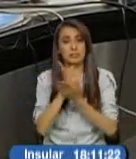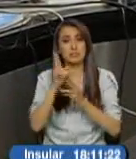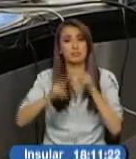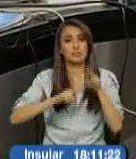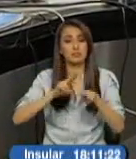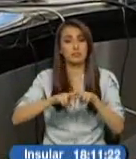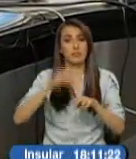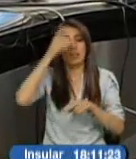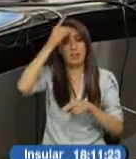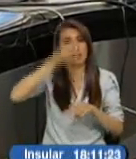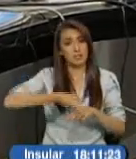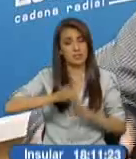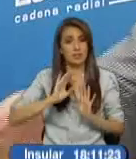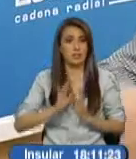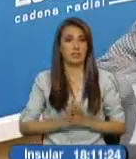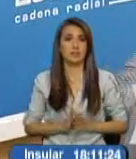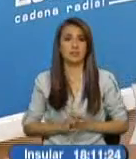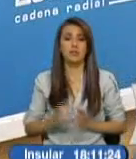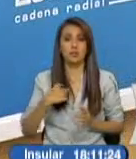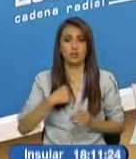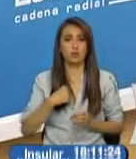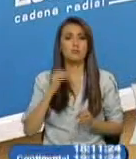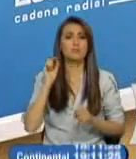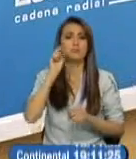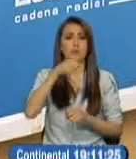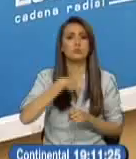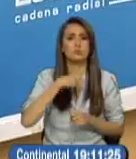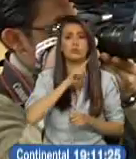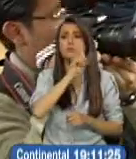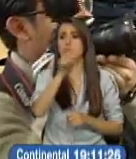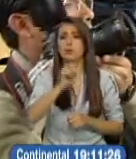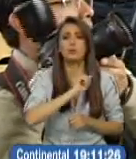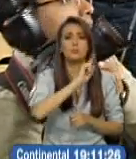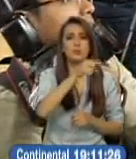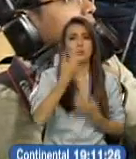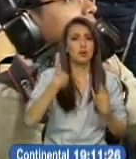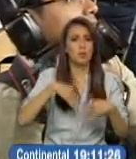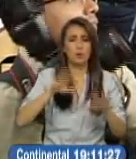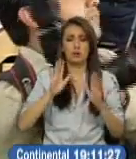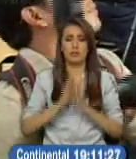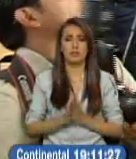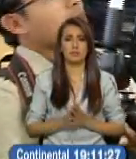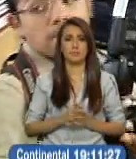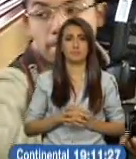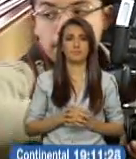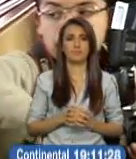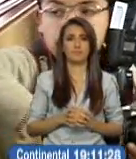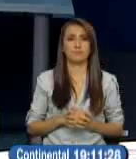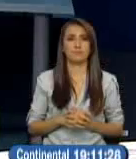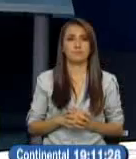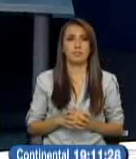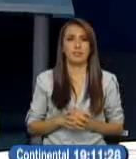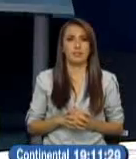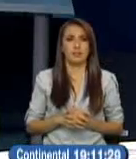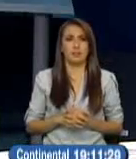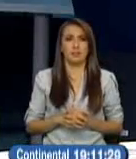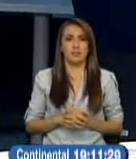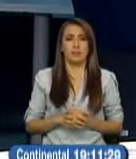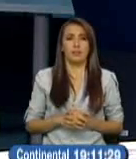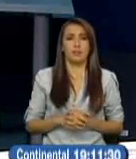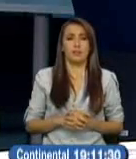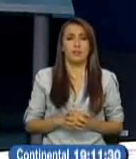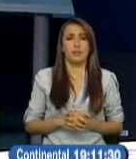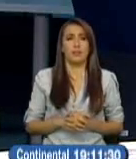órgano parlamentario así lo requiere. Yo acudiré a todas las instancias que tenga que acudir. Javier Ceballos, Ecuador TV. Y en